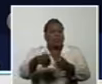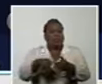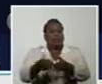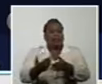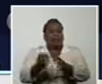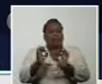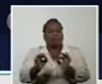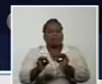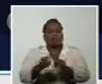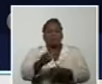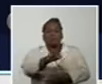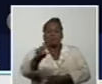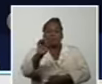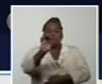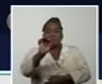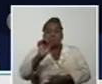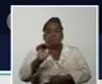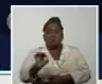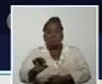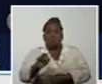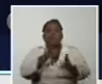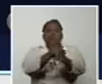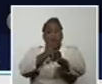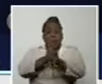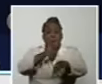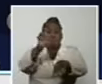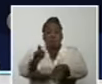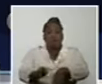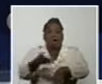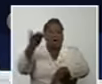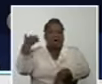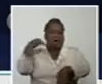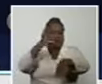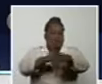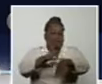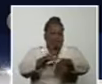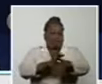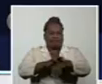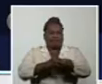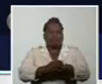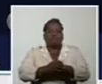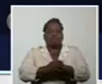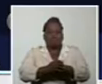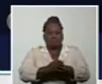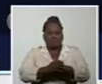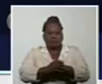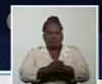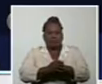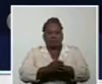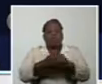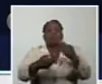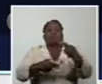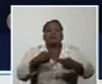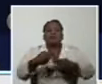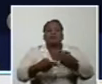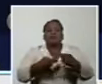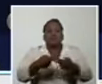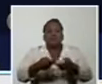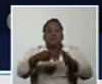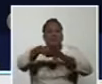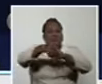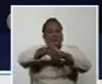El 100% son contactos de casos confirmados, o sea, se hizo un profundo